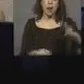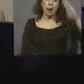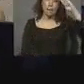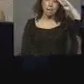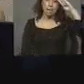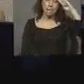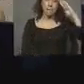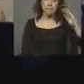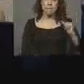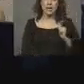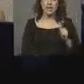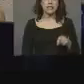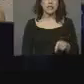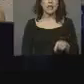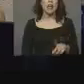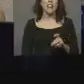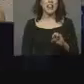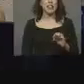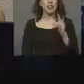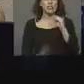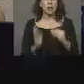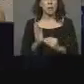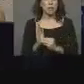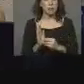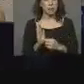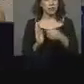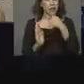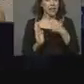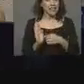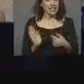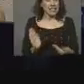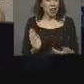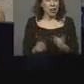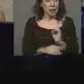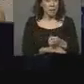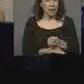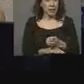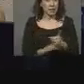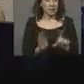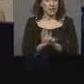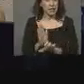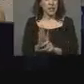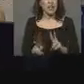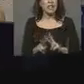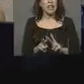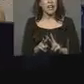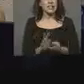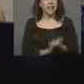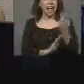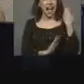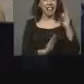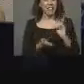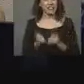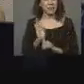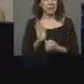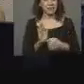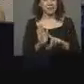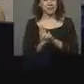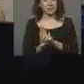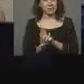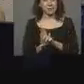militares. Los delitos contemplados en las disposiciones actualmente vigentes y perpetrados con anterioridad a la publicación de esta